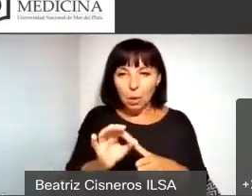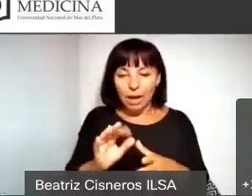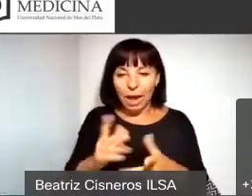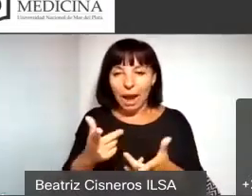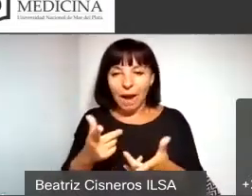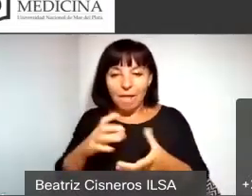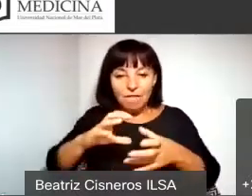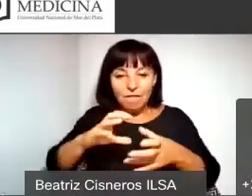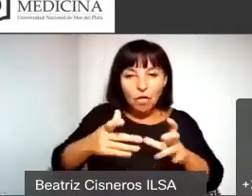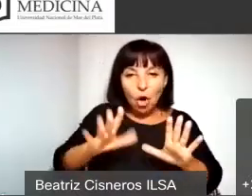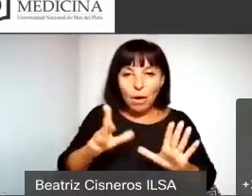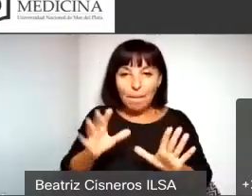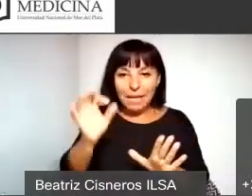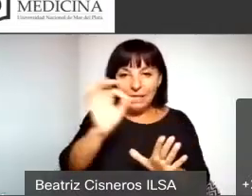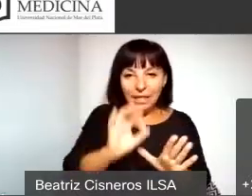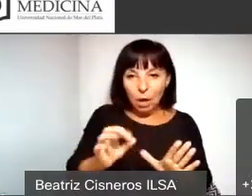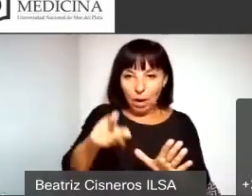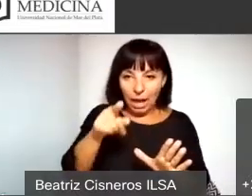célula.